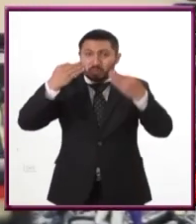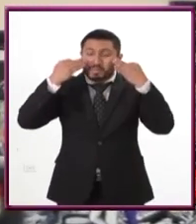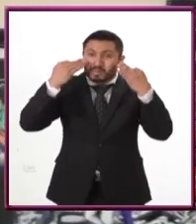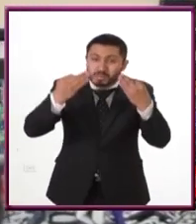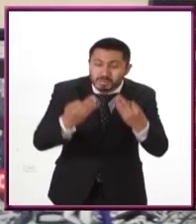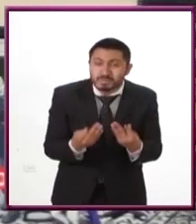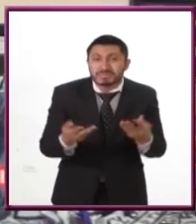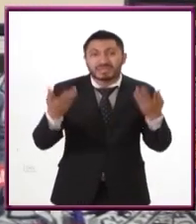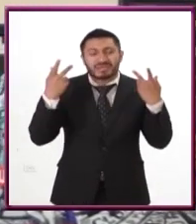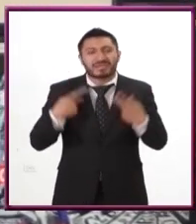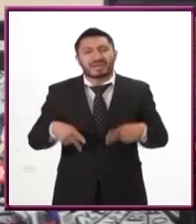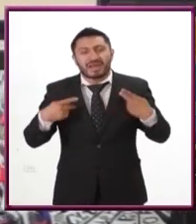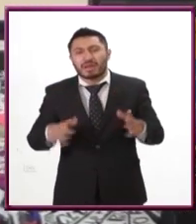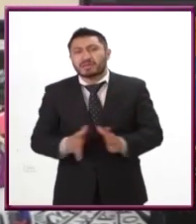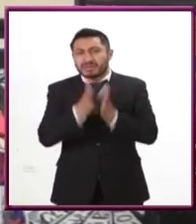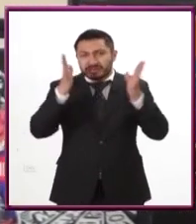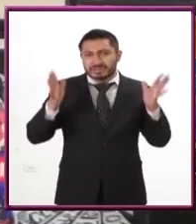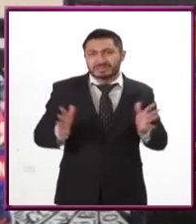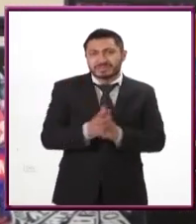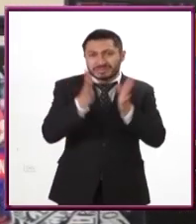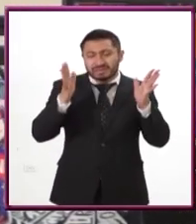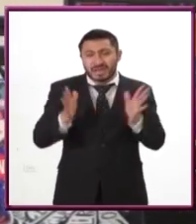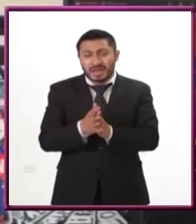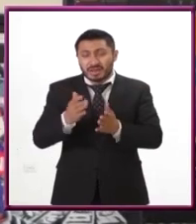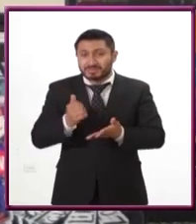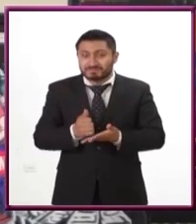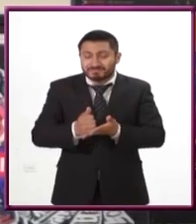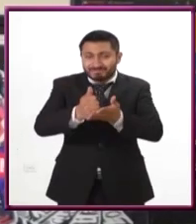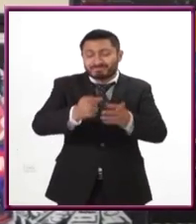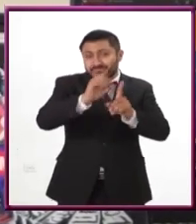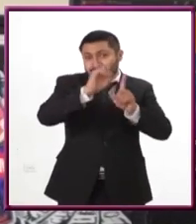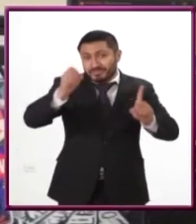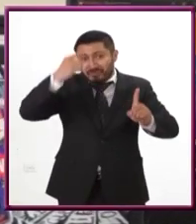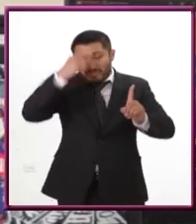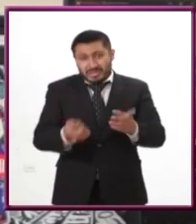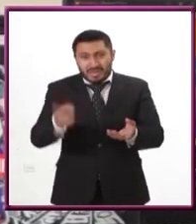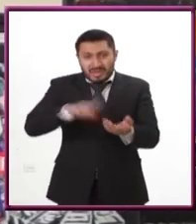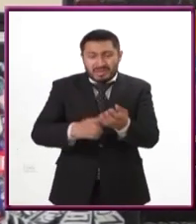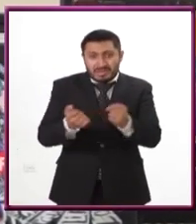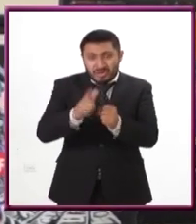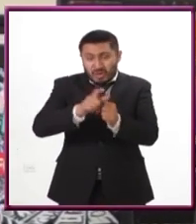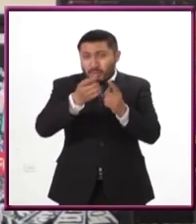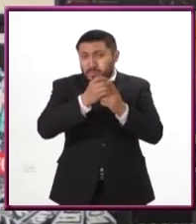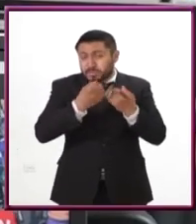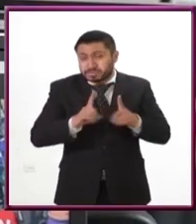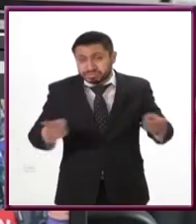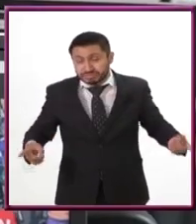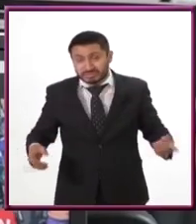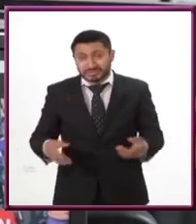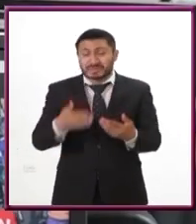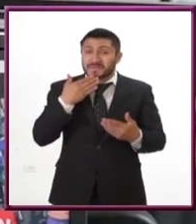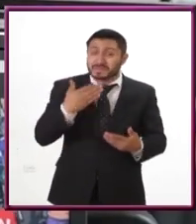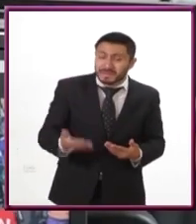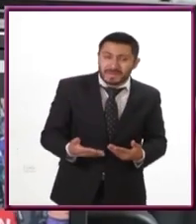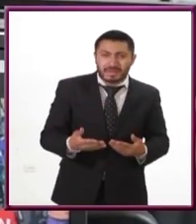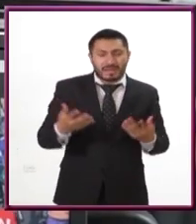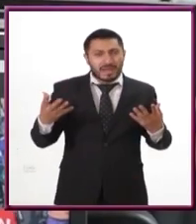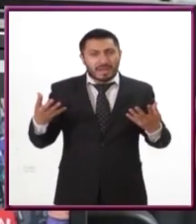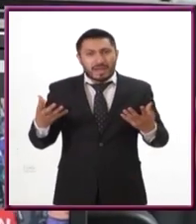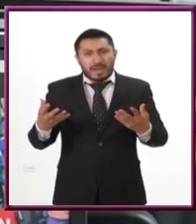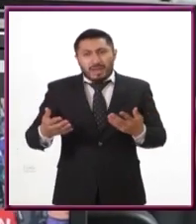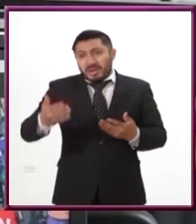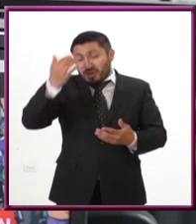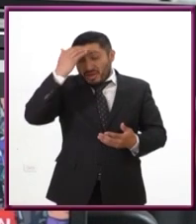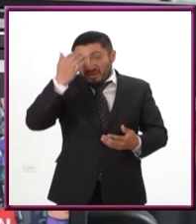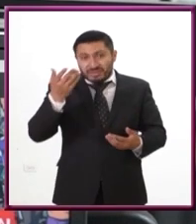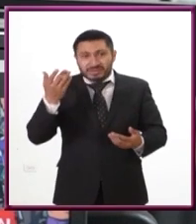Conocimos testimonios de gente que participa, empuja y organiza para el desarrollo de su comunidad. Exploramos y conocimos